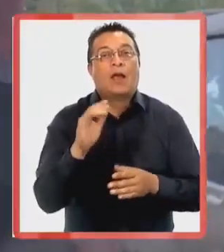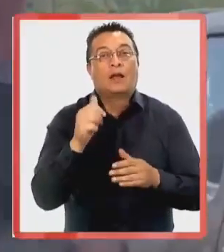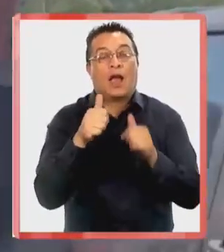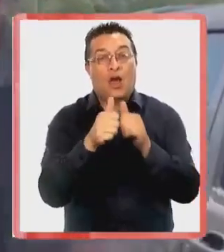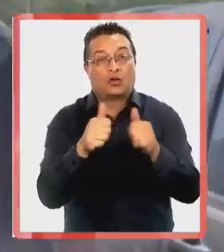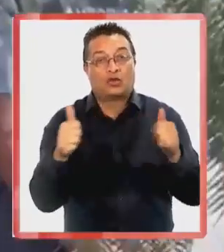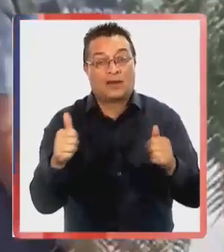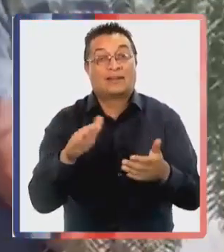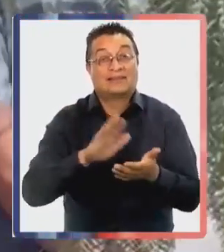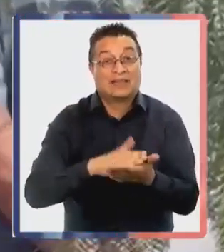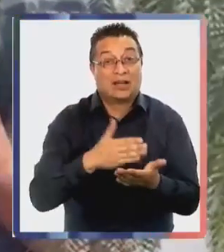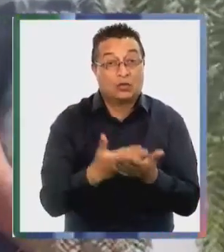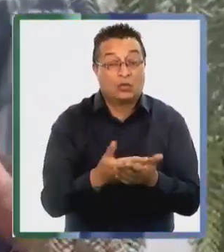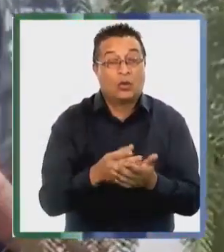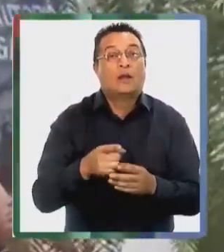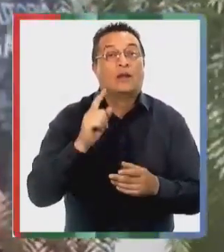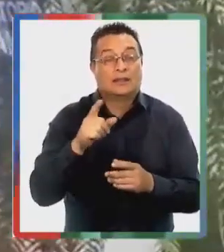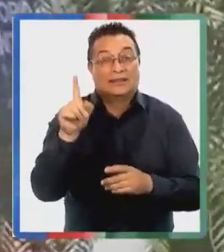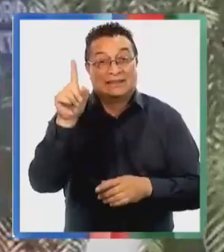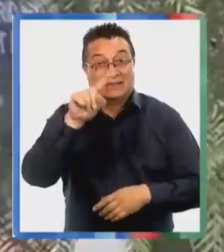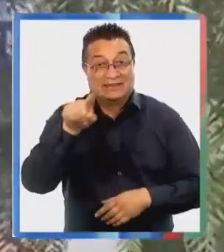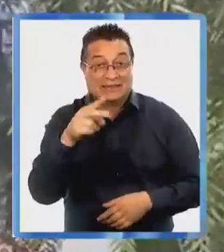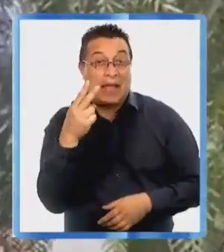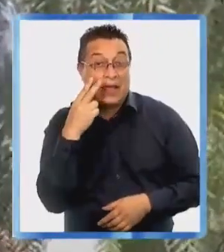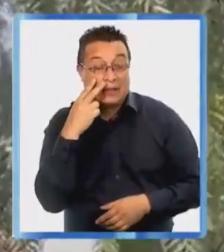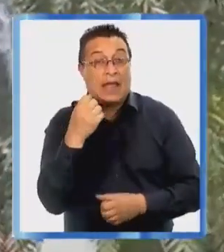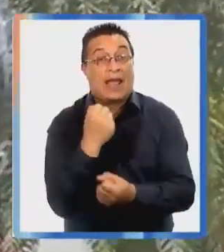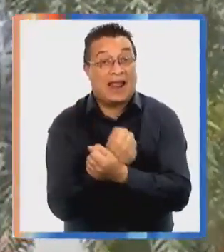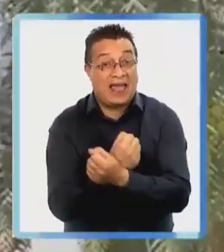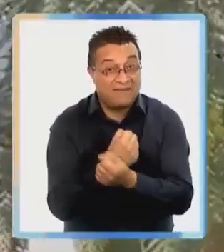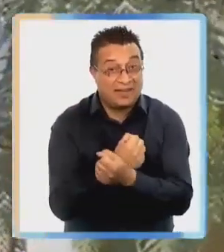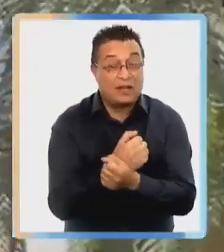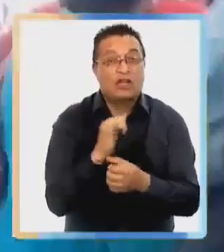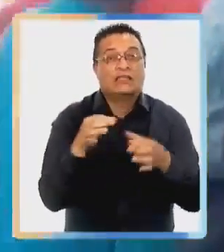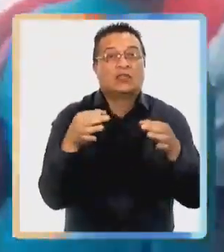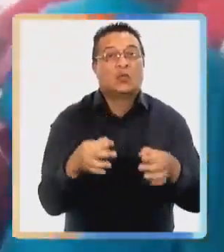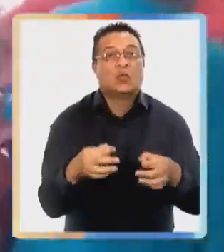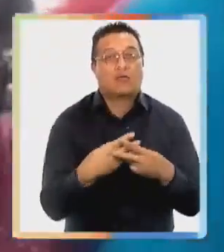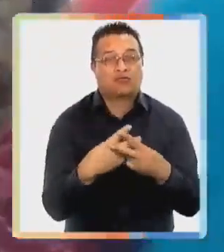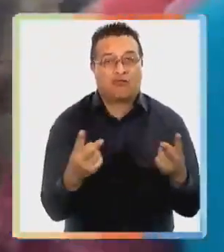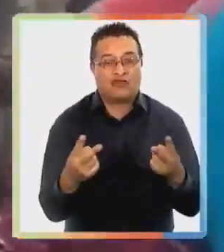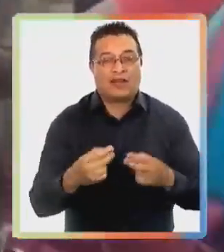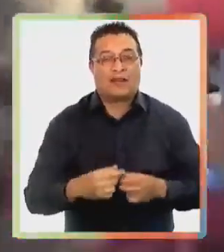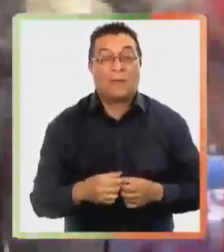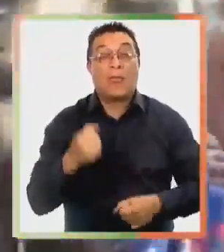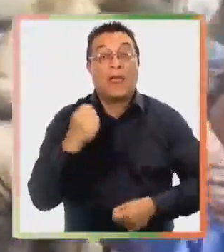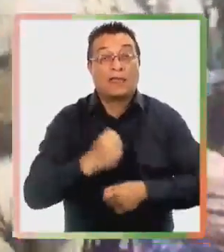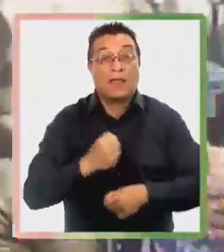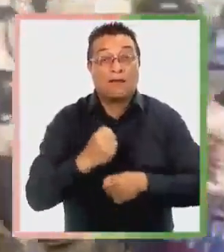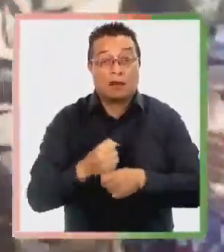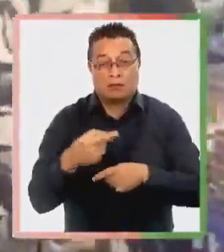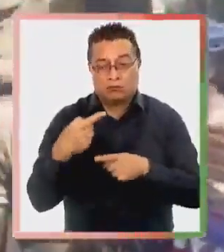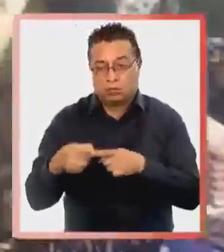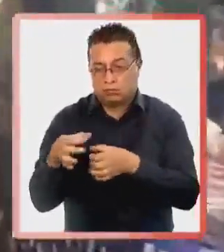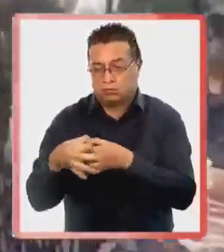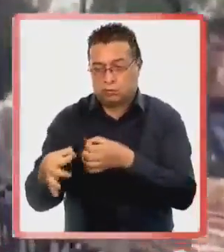permanente, ya sea de la autoridad sanitaria, impuestos internos, carabineros o seguridad pública. Estamos haciendo